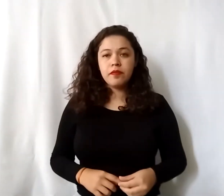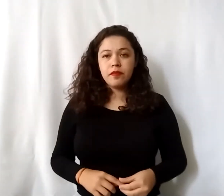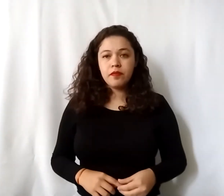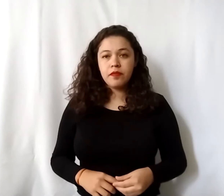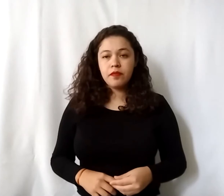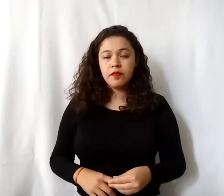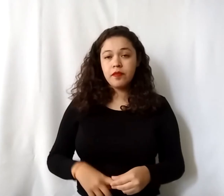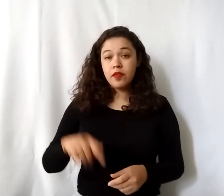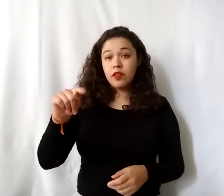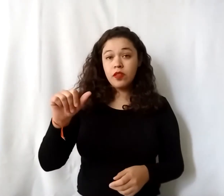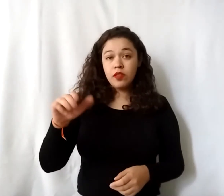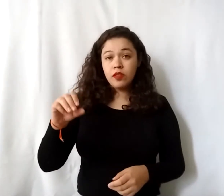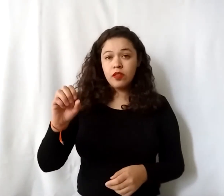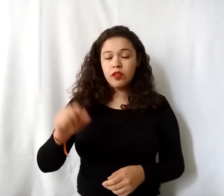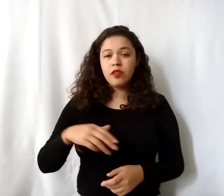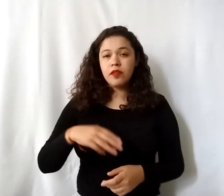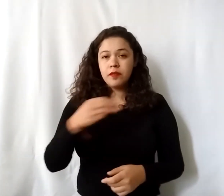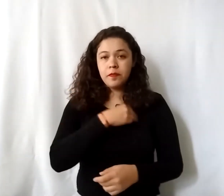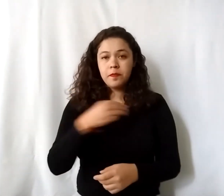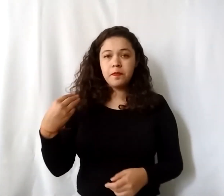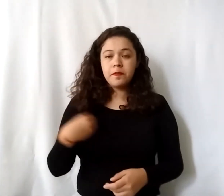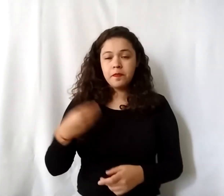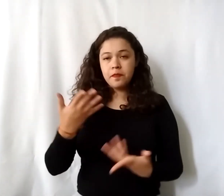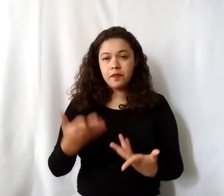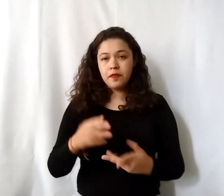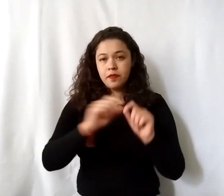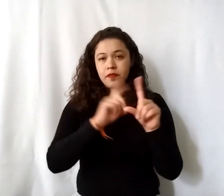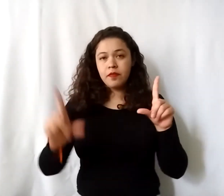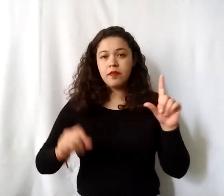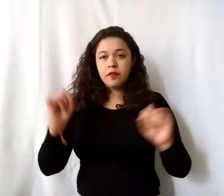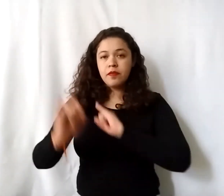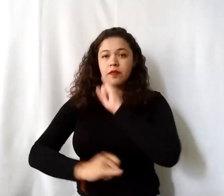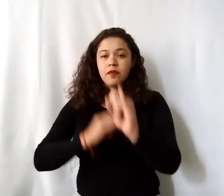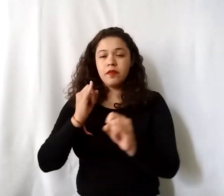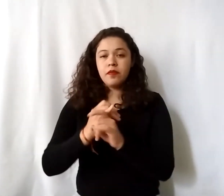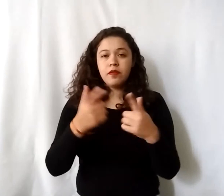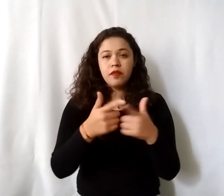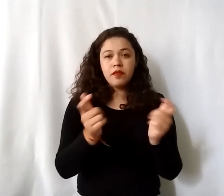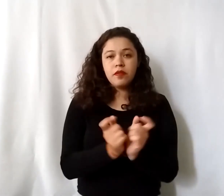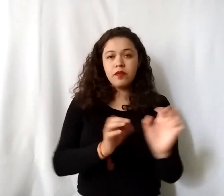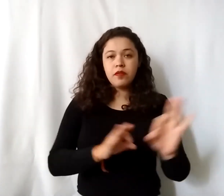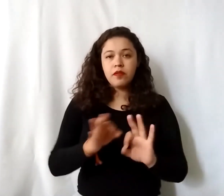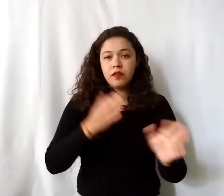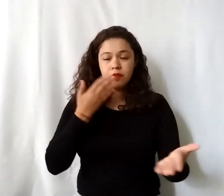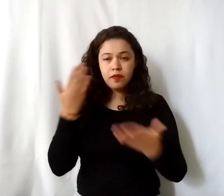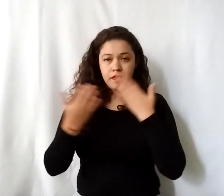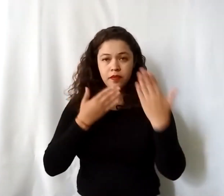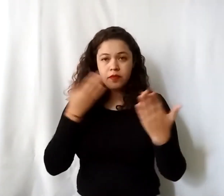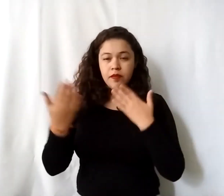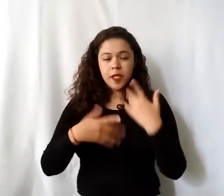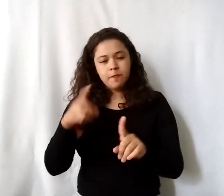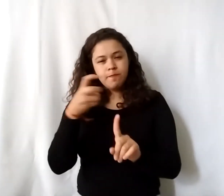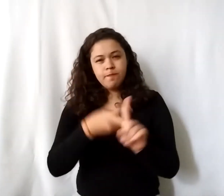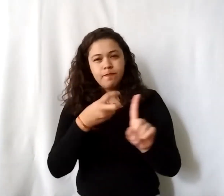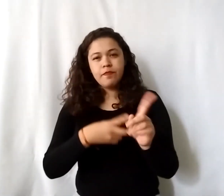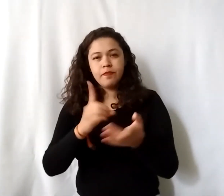miembro del seminario y academias nacionales e internacionales, como el Grupo de Trabajo de Estudios Críticos de la Discapacidad